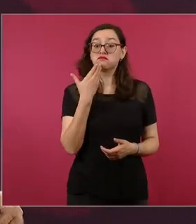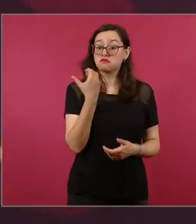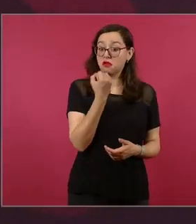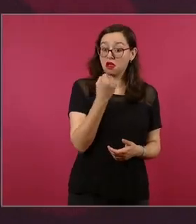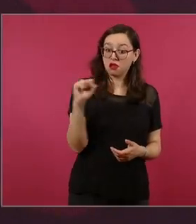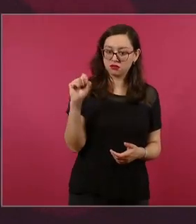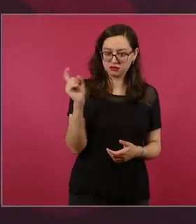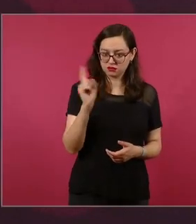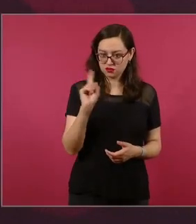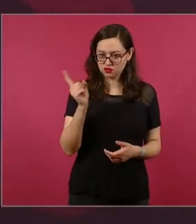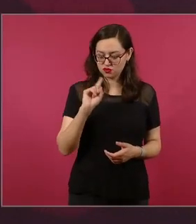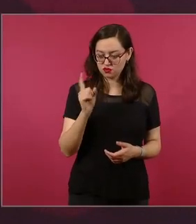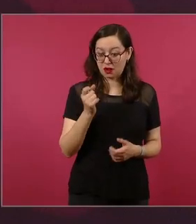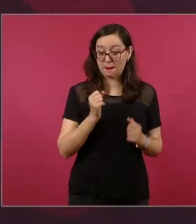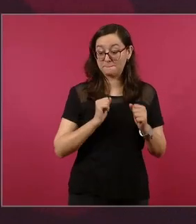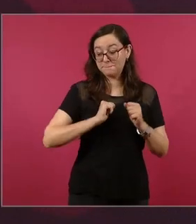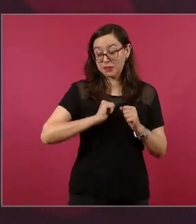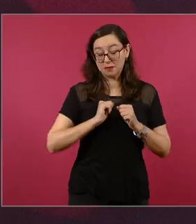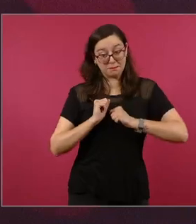sino que tienen